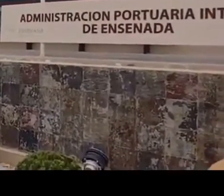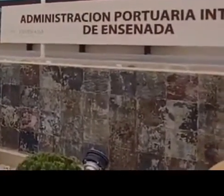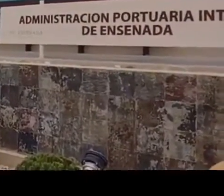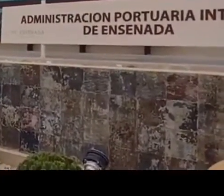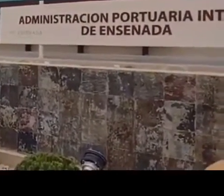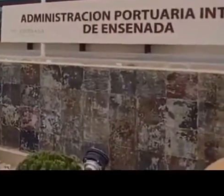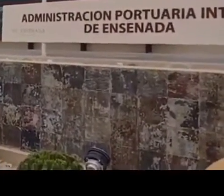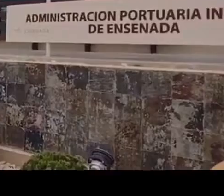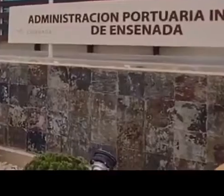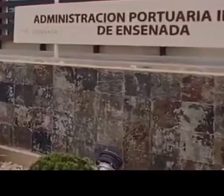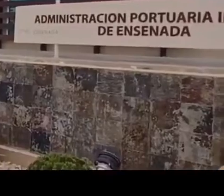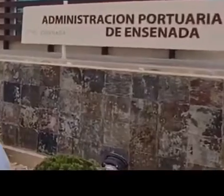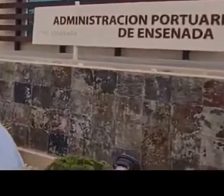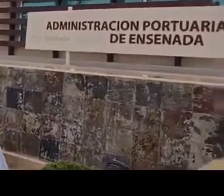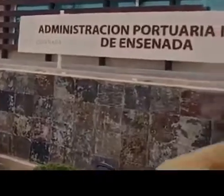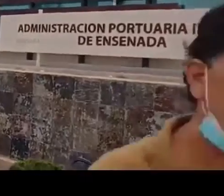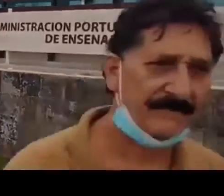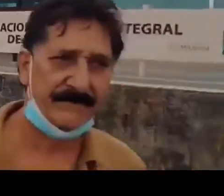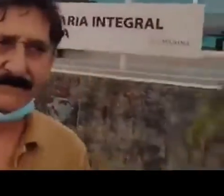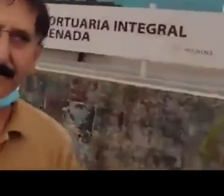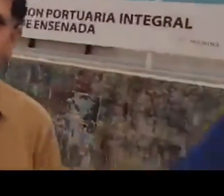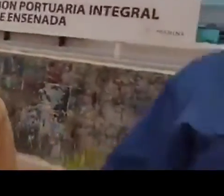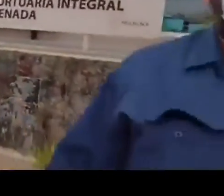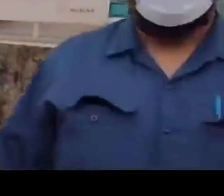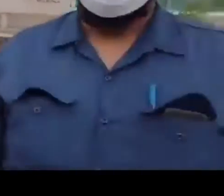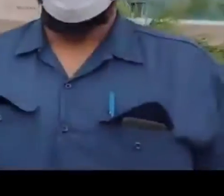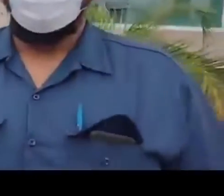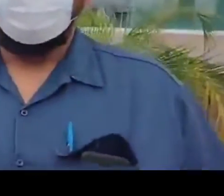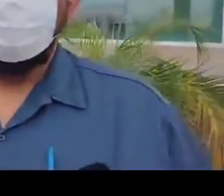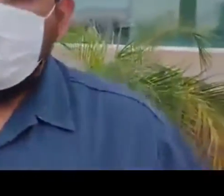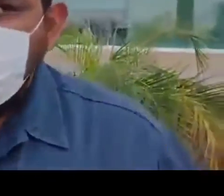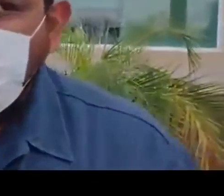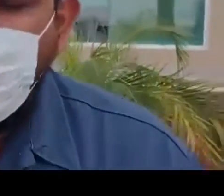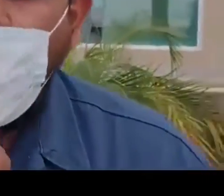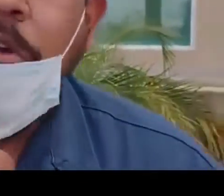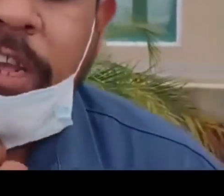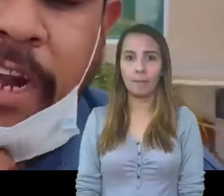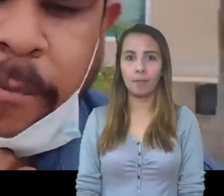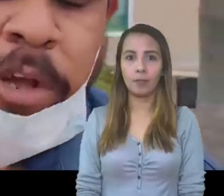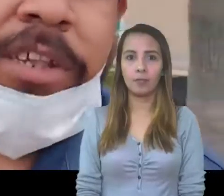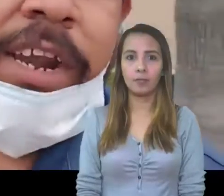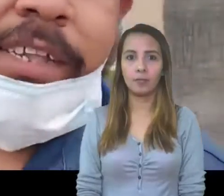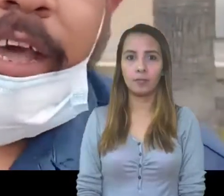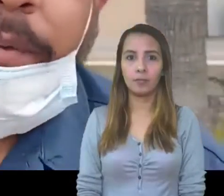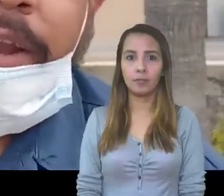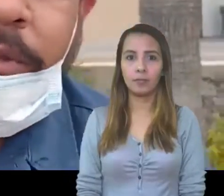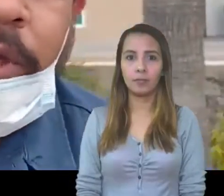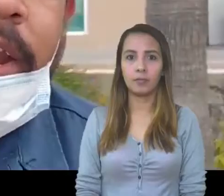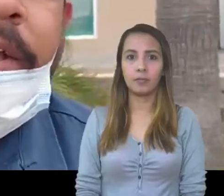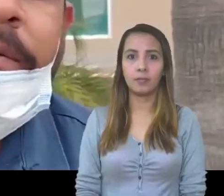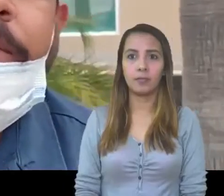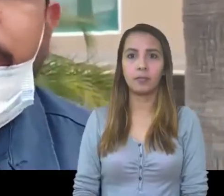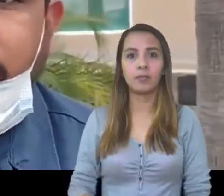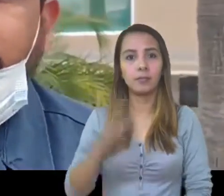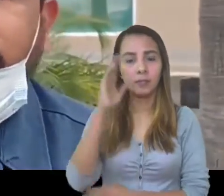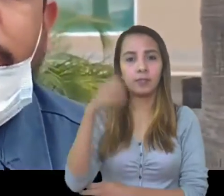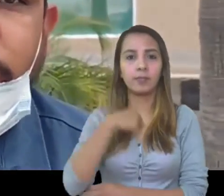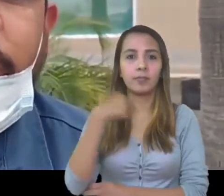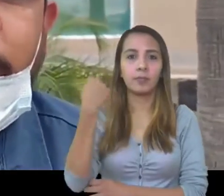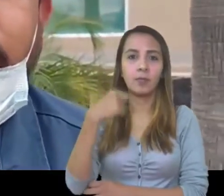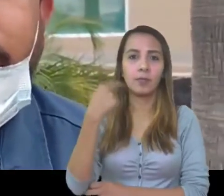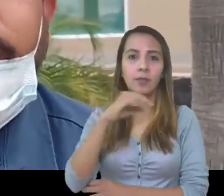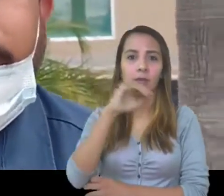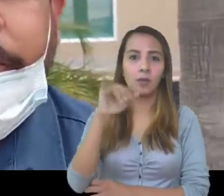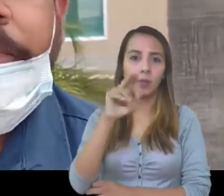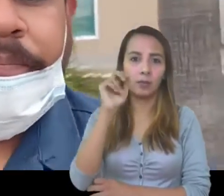aquí con la parte administrativa. De acuerdo. Gracias. ¿El caballero? José Ramón Salazar Valenzuela. Ajá. Miembro de la